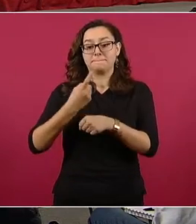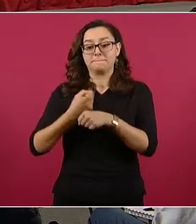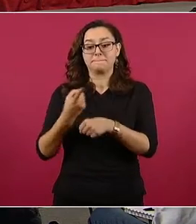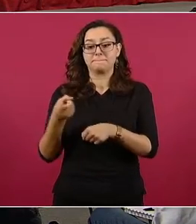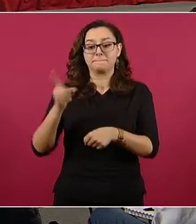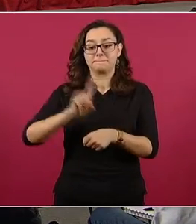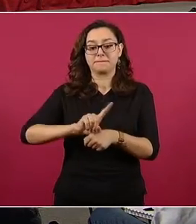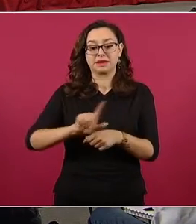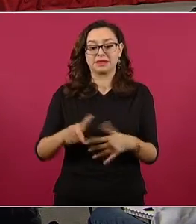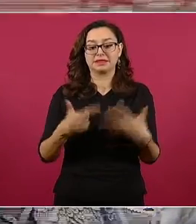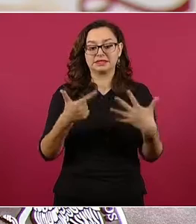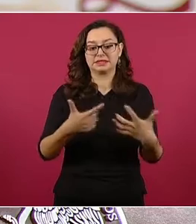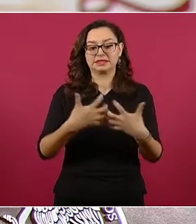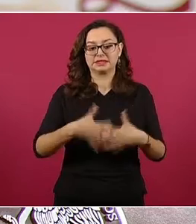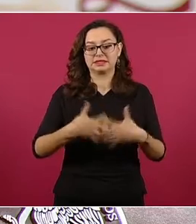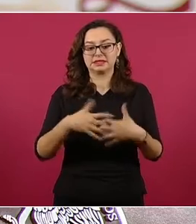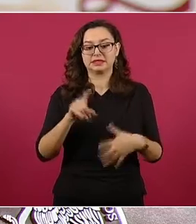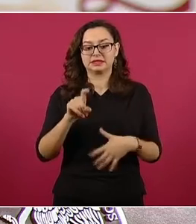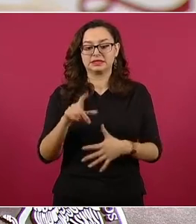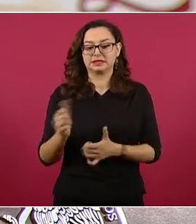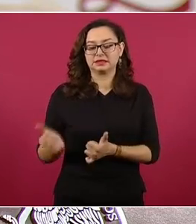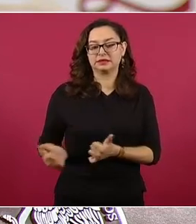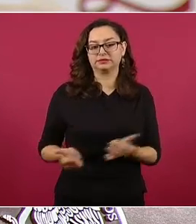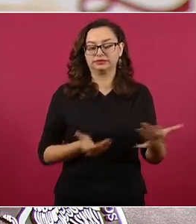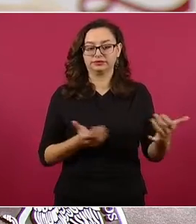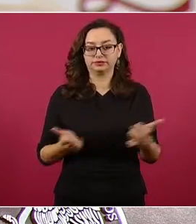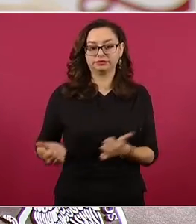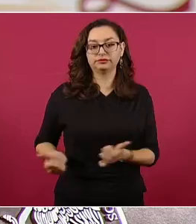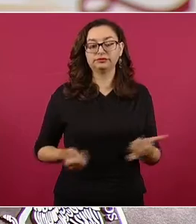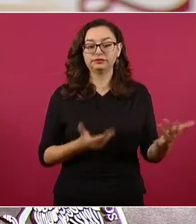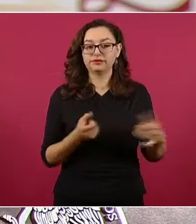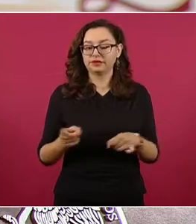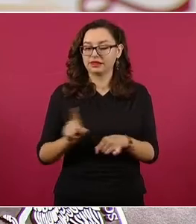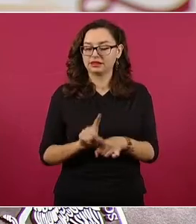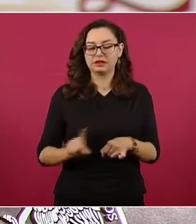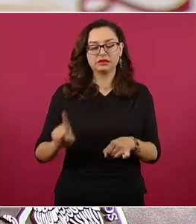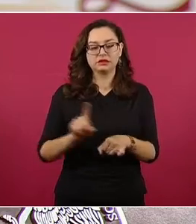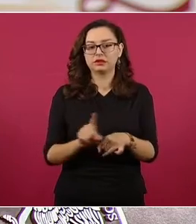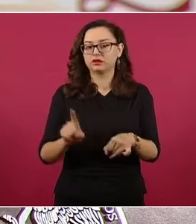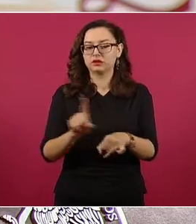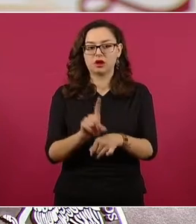son 5.111 metros cúbicos de agua los que se están extrayendo diario.